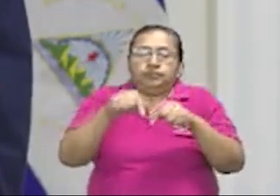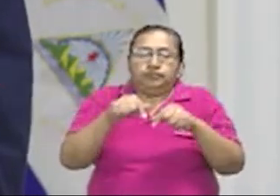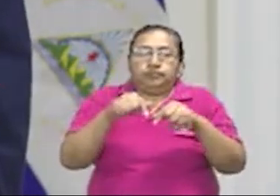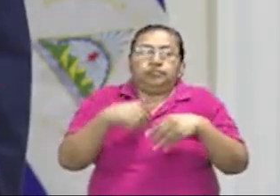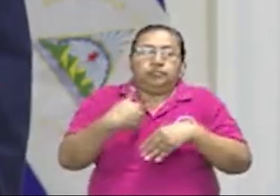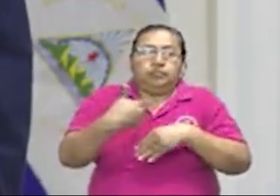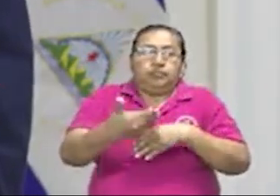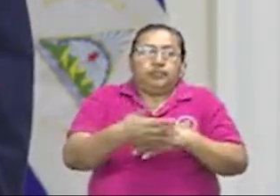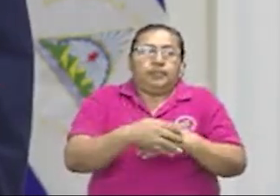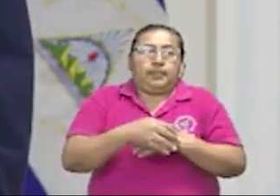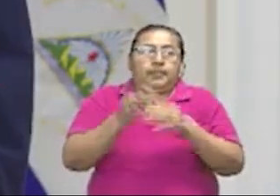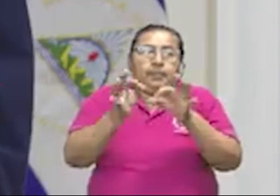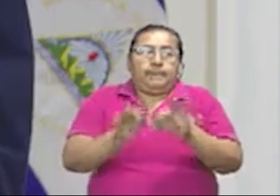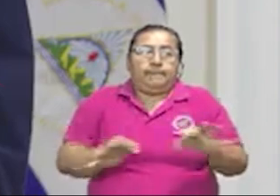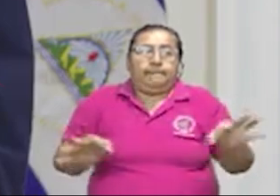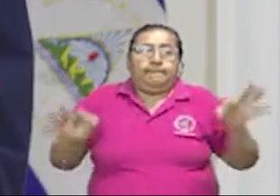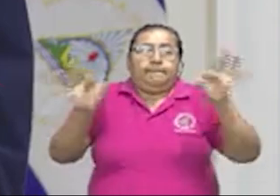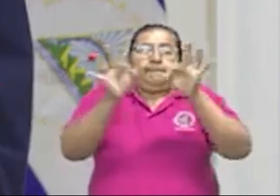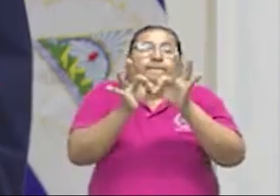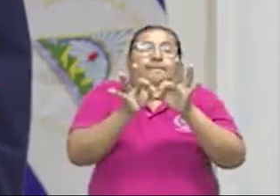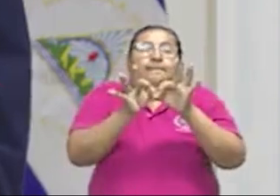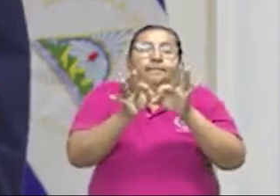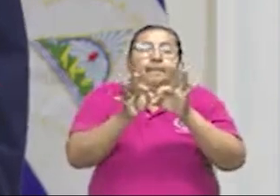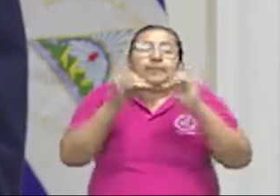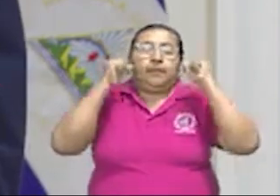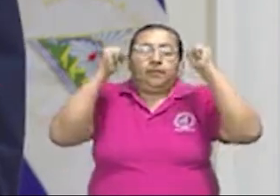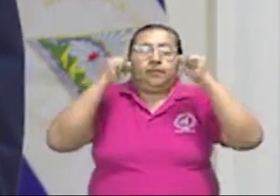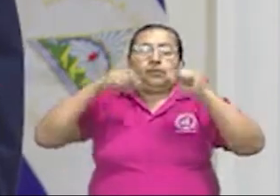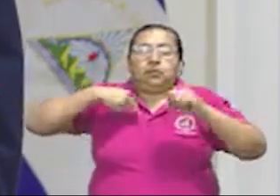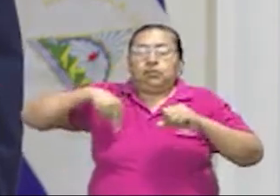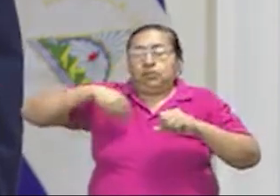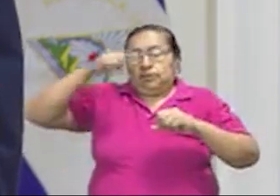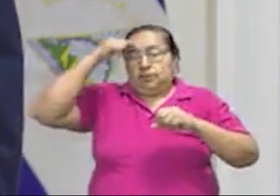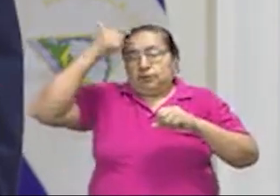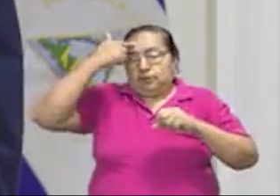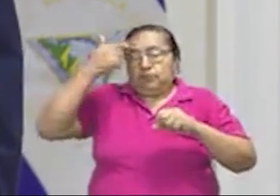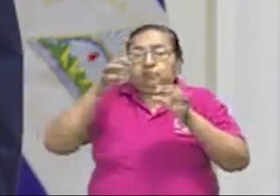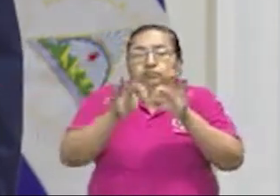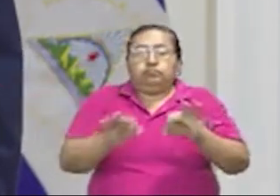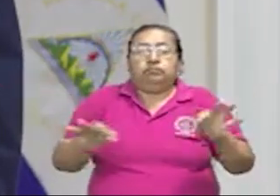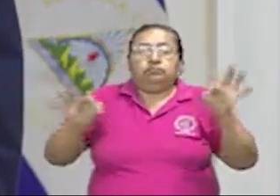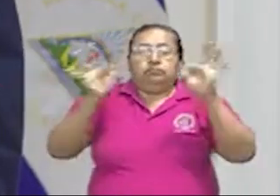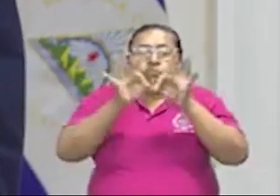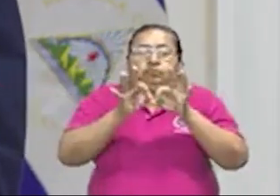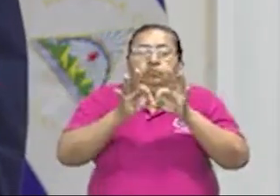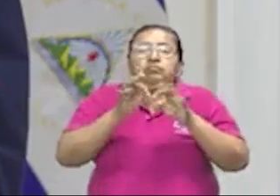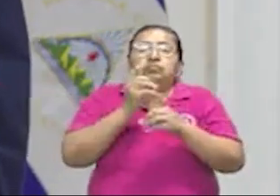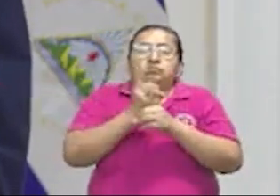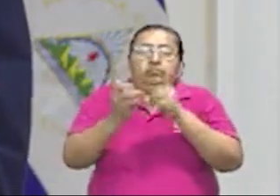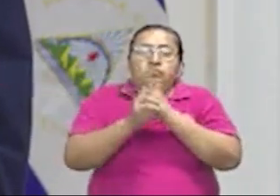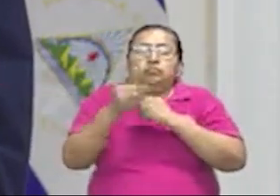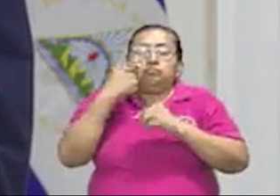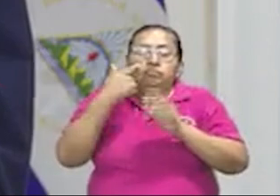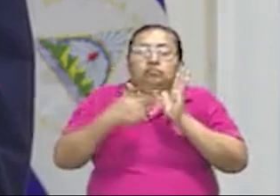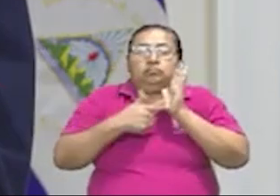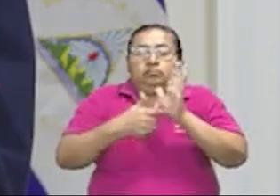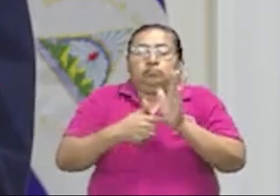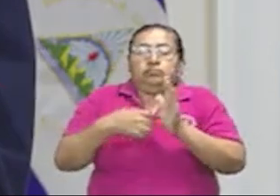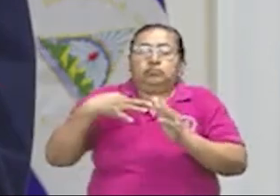Es una importante victoria de nuestro gobierno. Es un importante, ahí que se muestra la